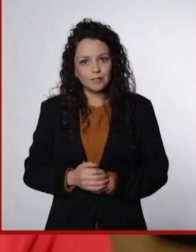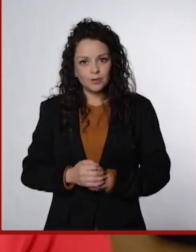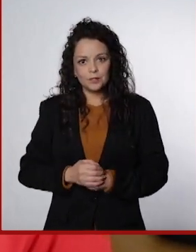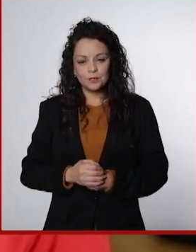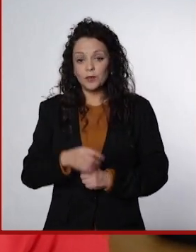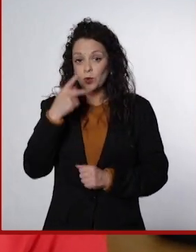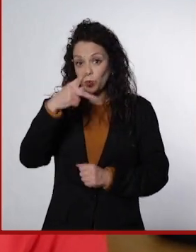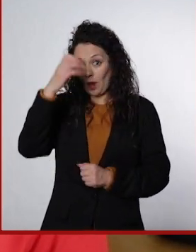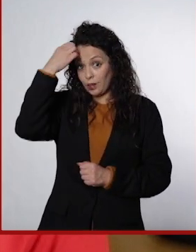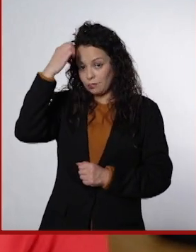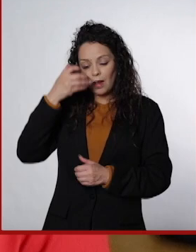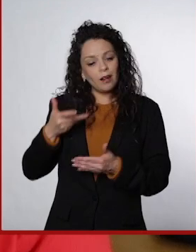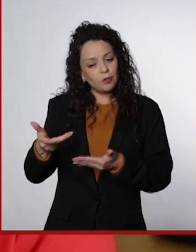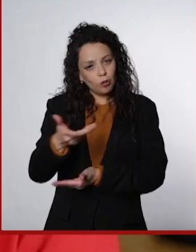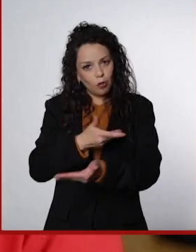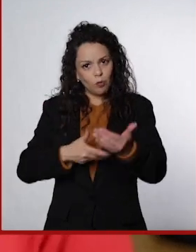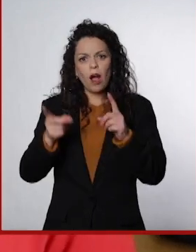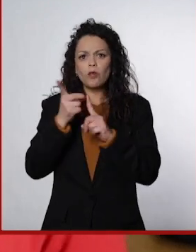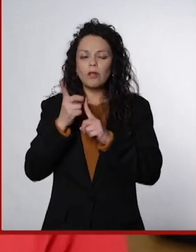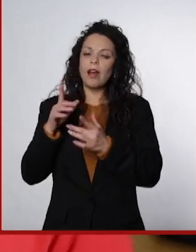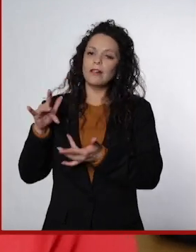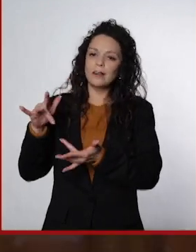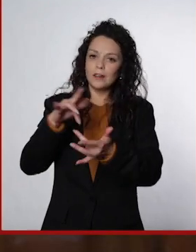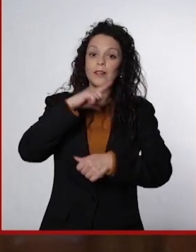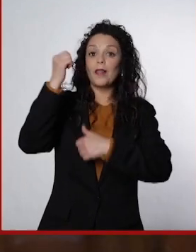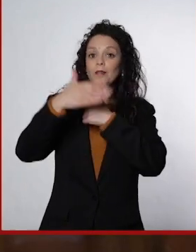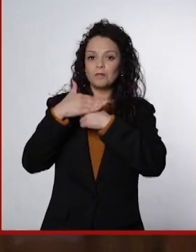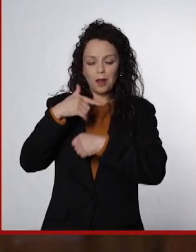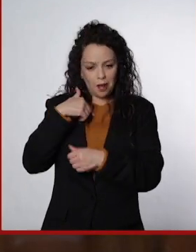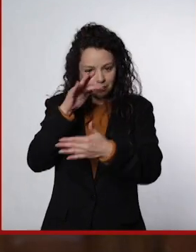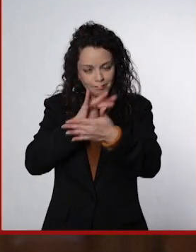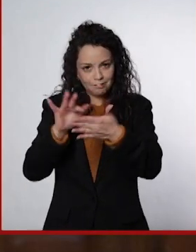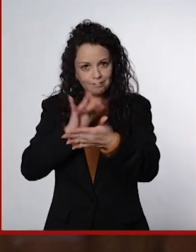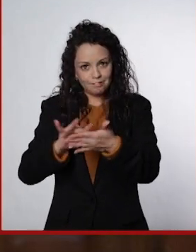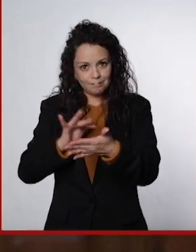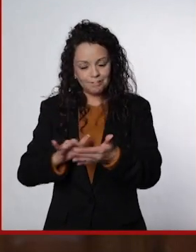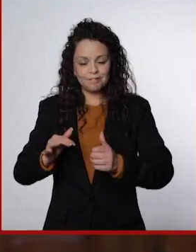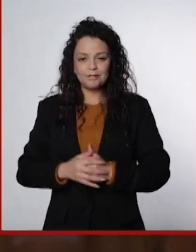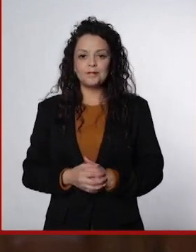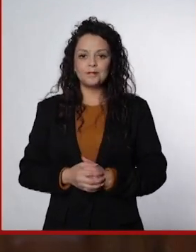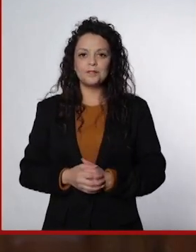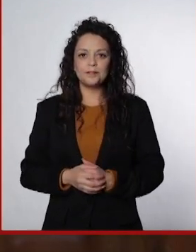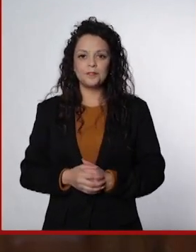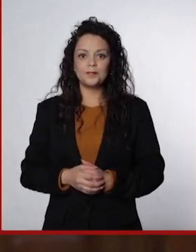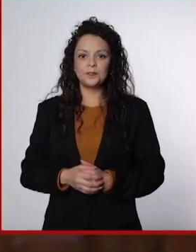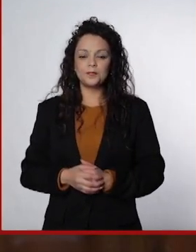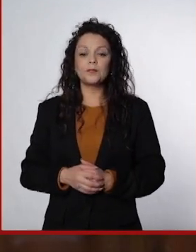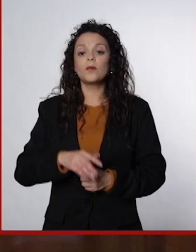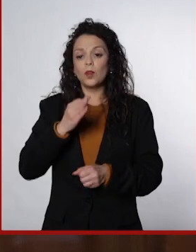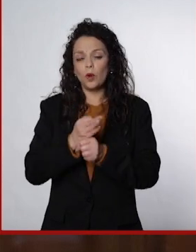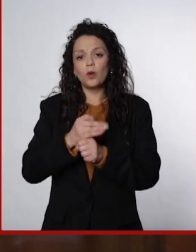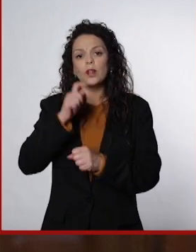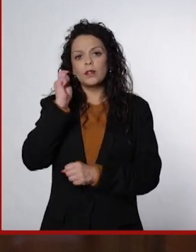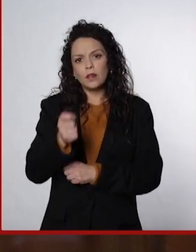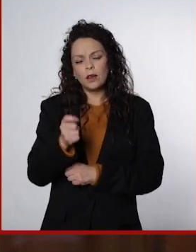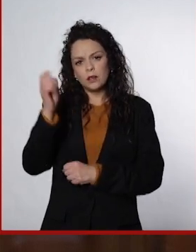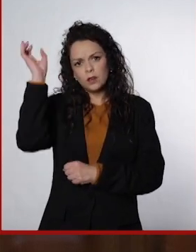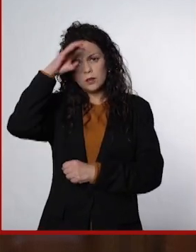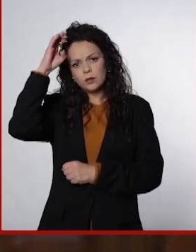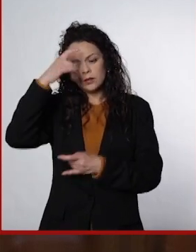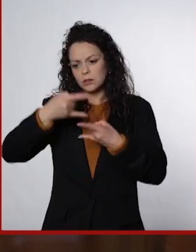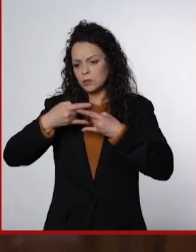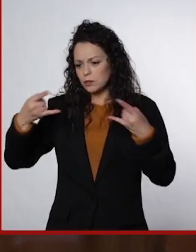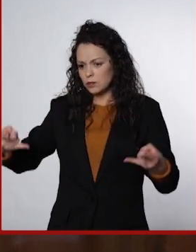sus experiencias en redes sociales, los estaremos leyendo. A continuación, Conciencia Histórica nos abre el horizonte y